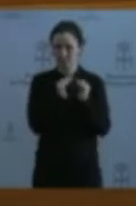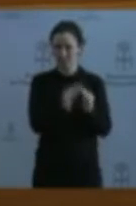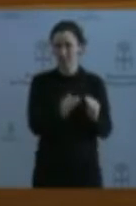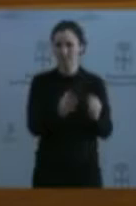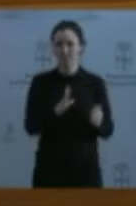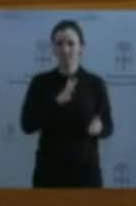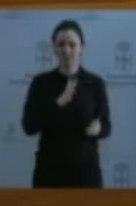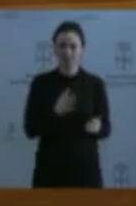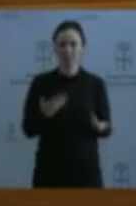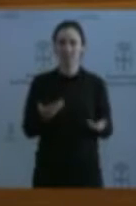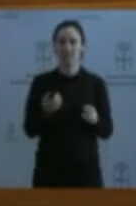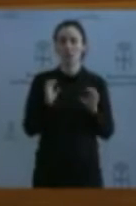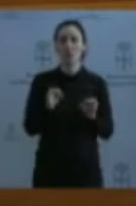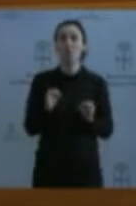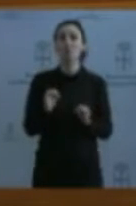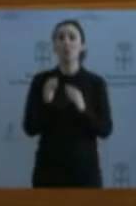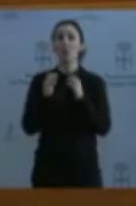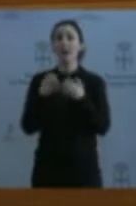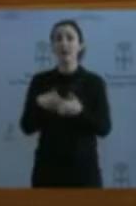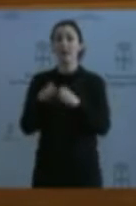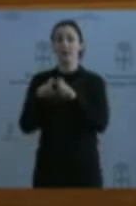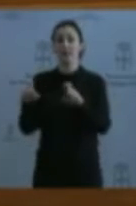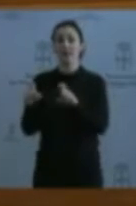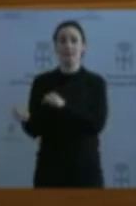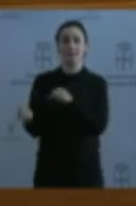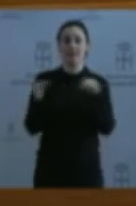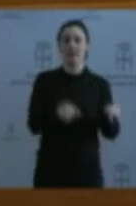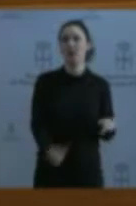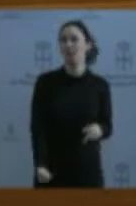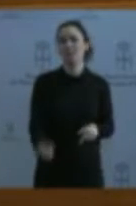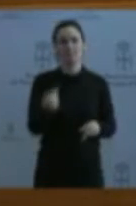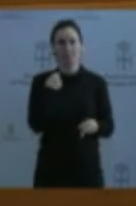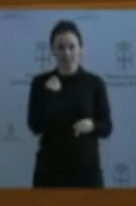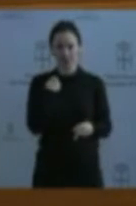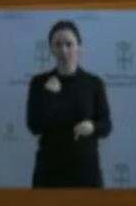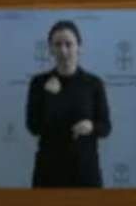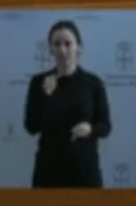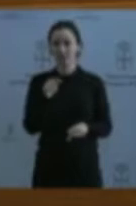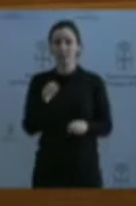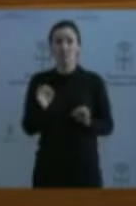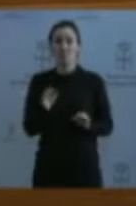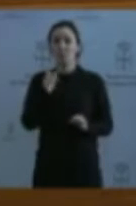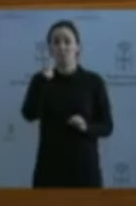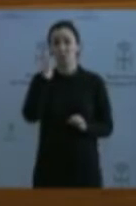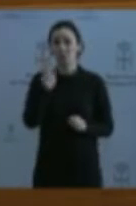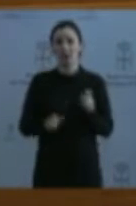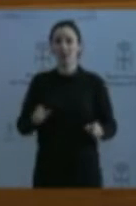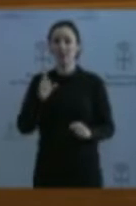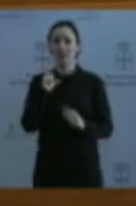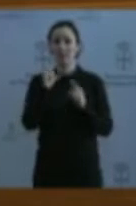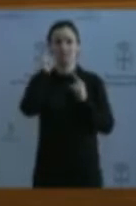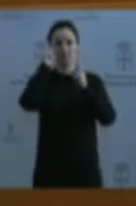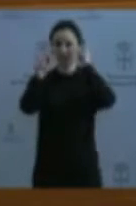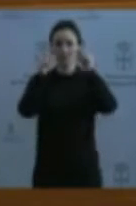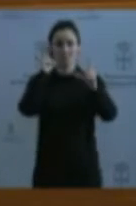supone es una pérdida en valores de despoblamiento para Asturias. Tenemos un problema muy grave de